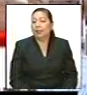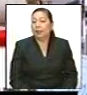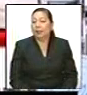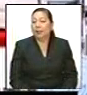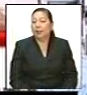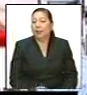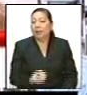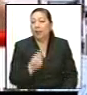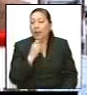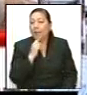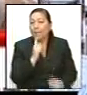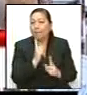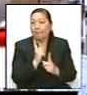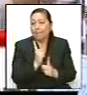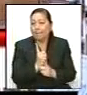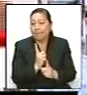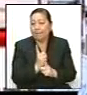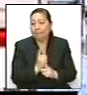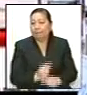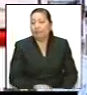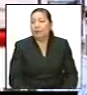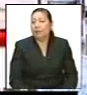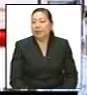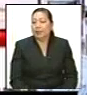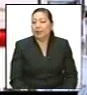las consultorías para